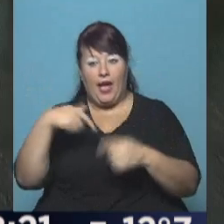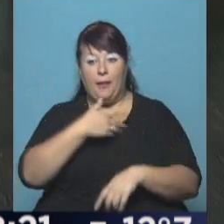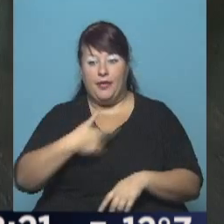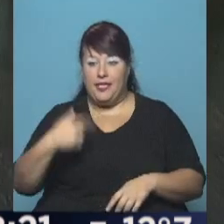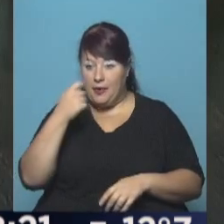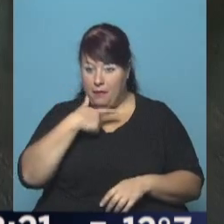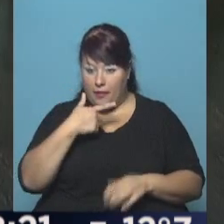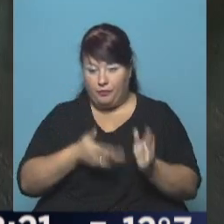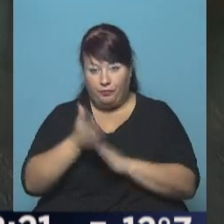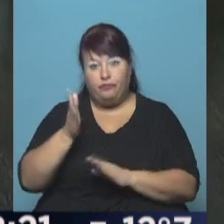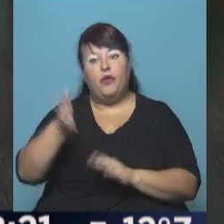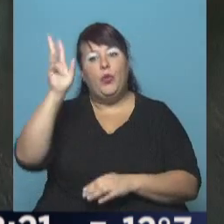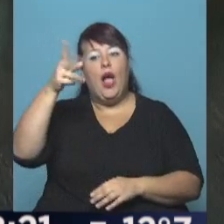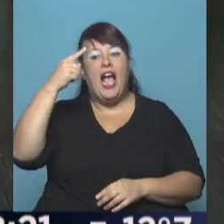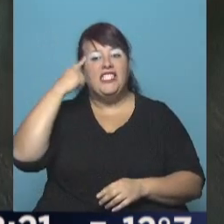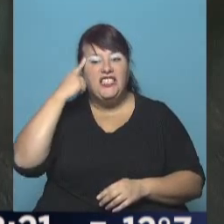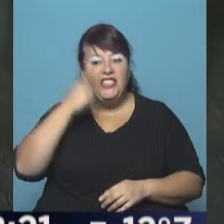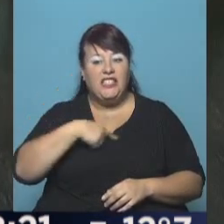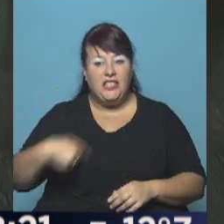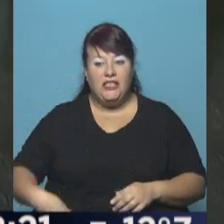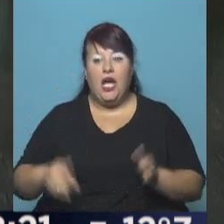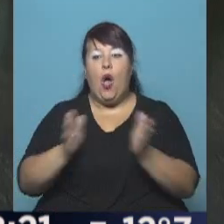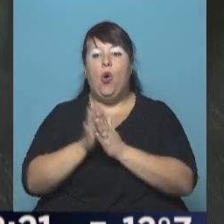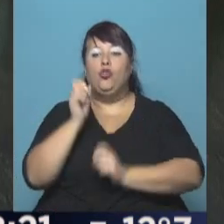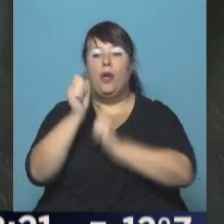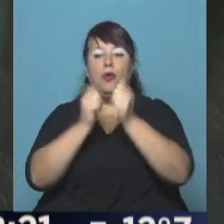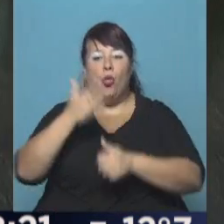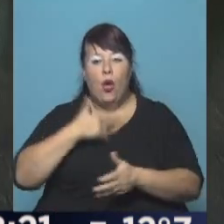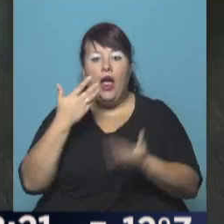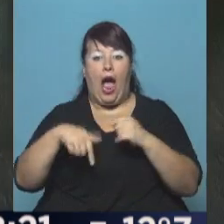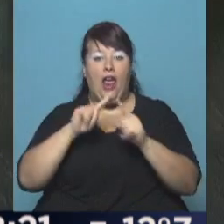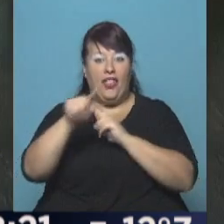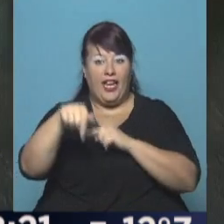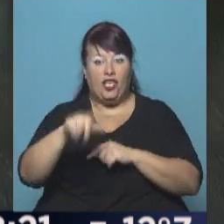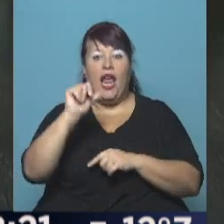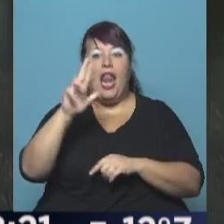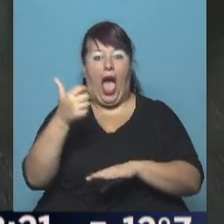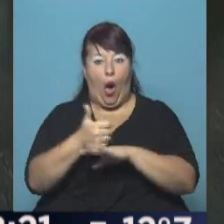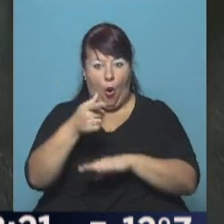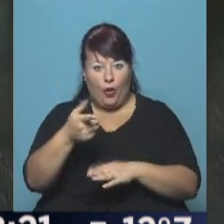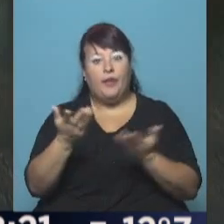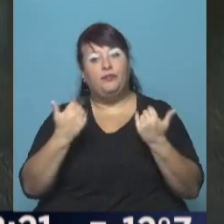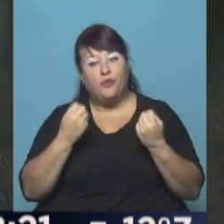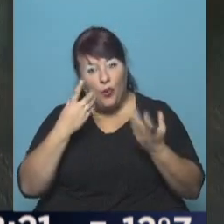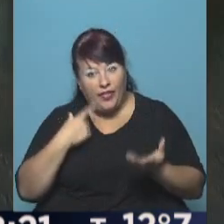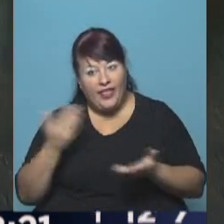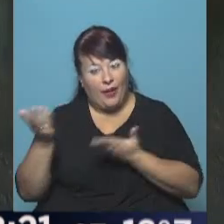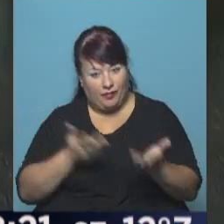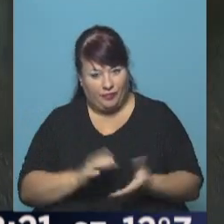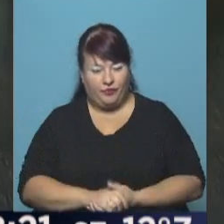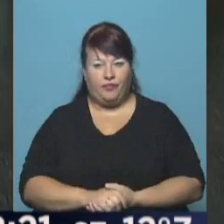Presidente Mauricio Macri, rumbo a China, acompañado por empresarios. Tratamiento en vivo de este tema con Laura Maiocchi. Laura, buen día,